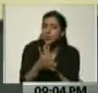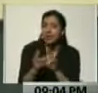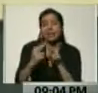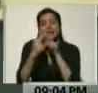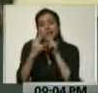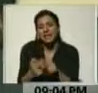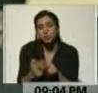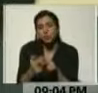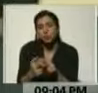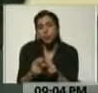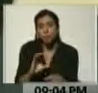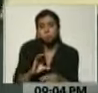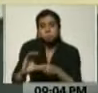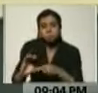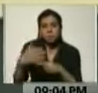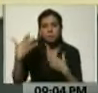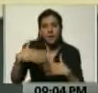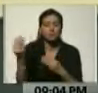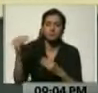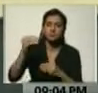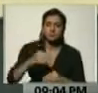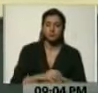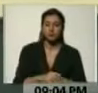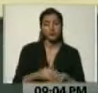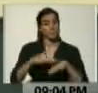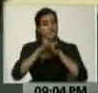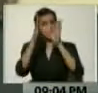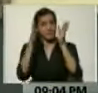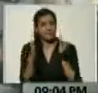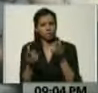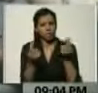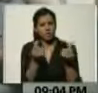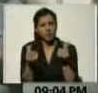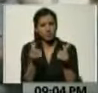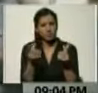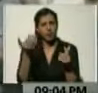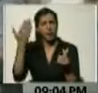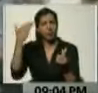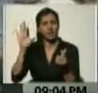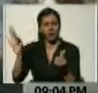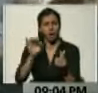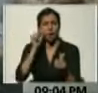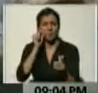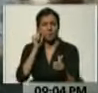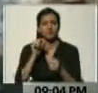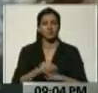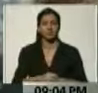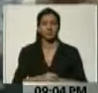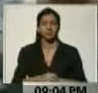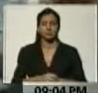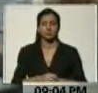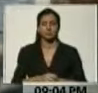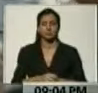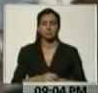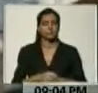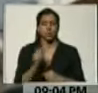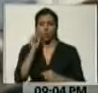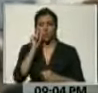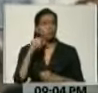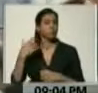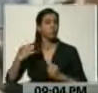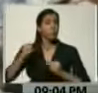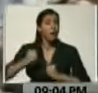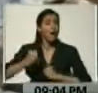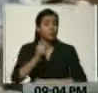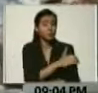créditos indexados. El ministro de Finanzas que había nombrado Carmona, un hombre de la extrema derecha, de